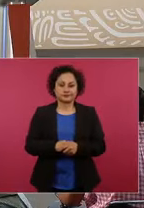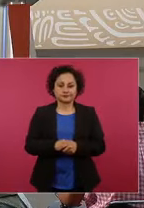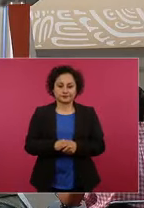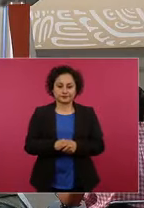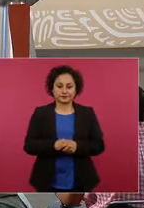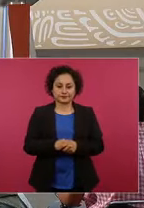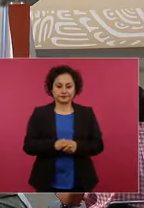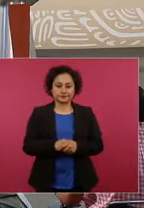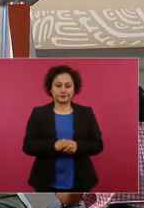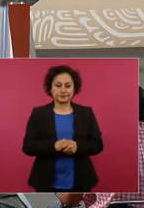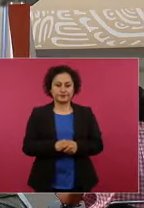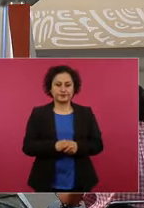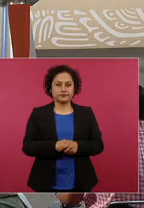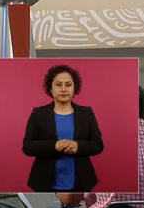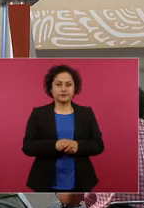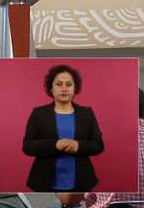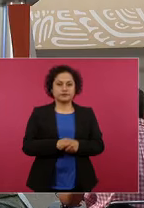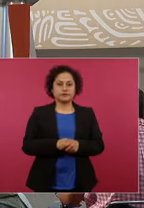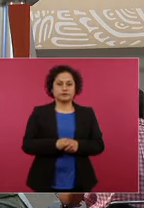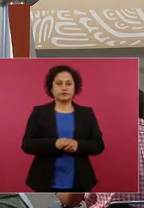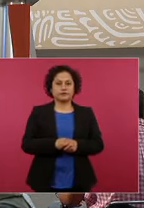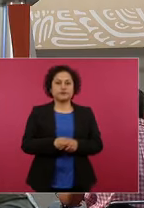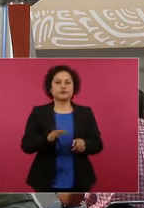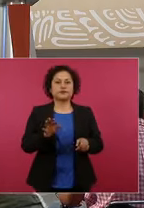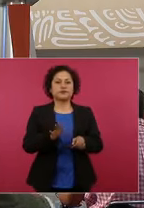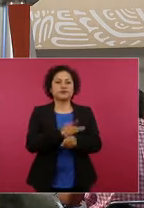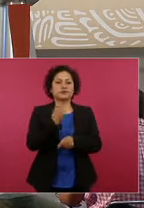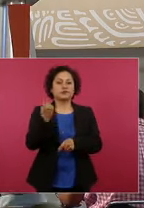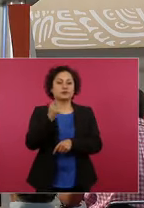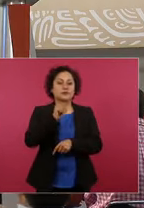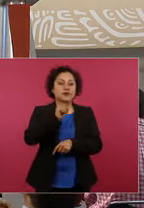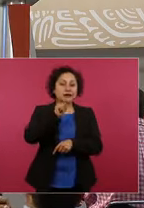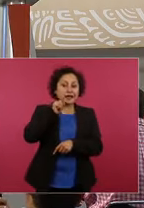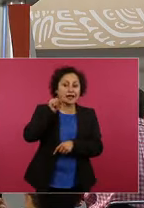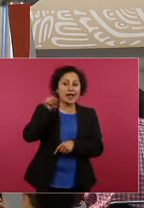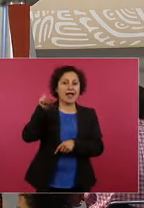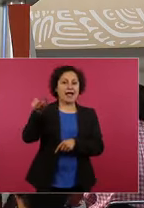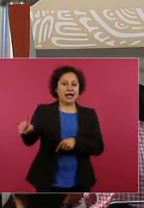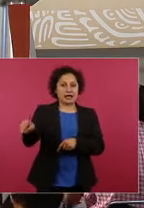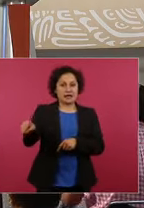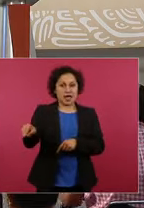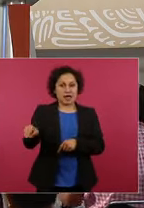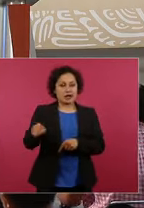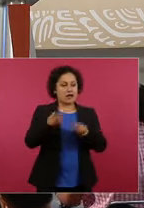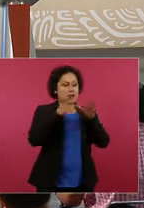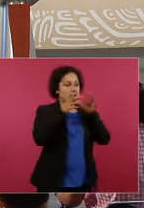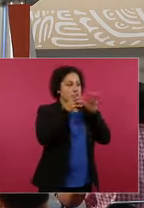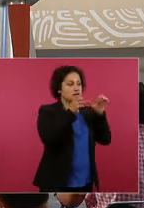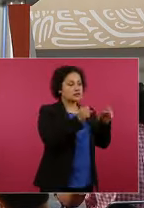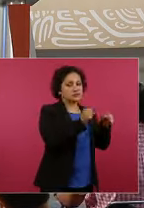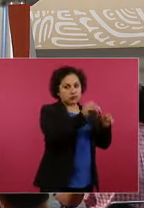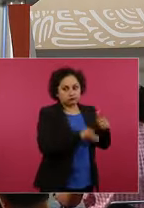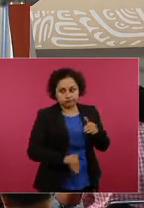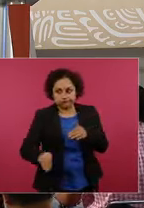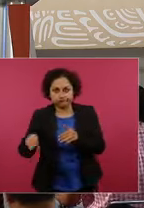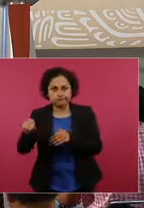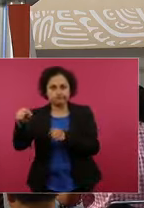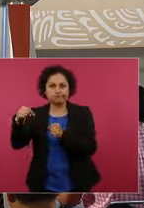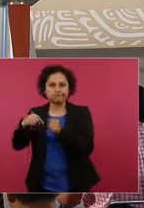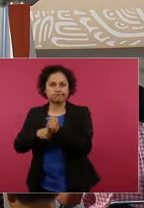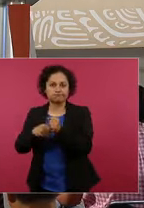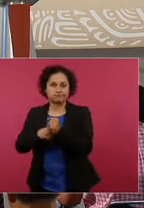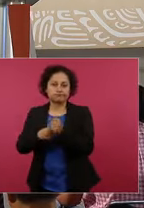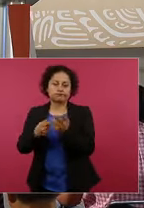no solo por que allá se fue a refugiar Maximiliano, todo tiene su razón de